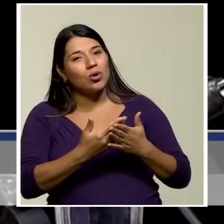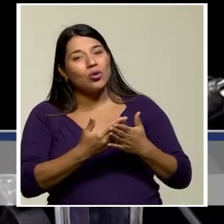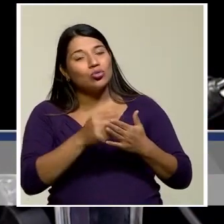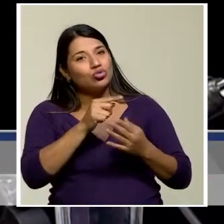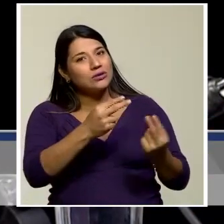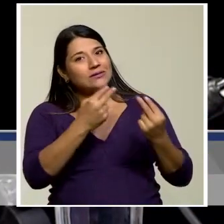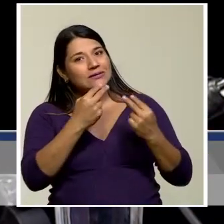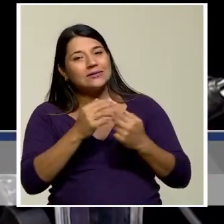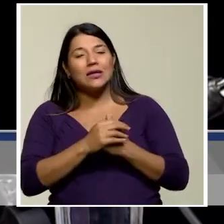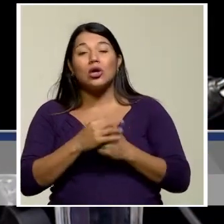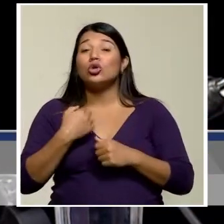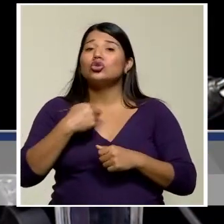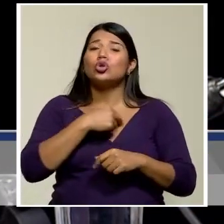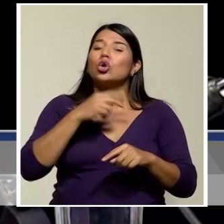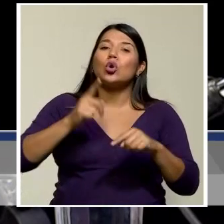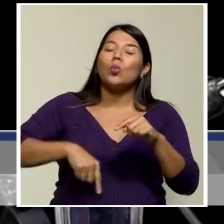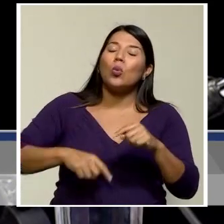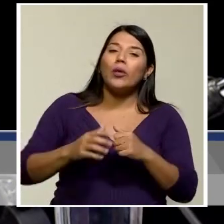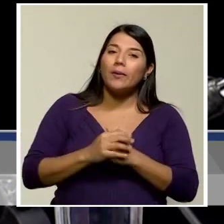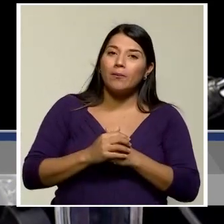Sí, no podemos